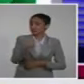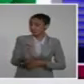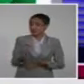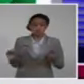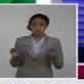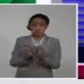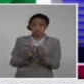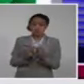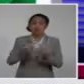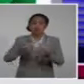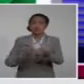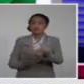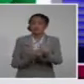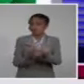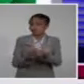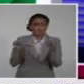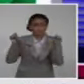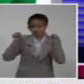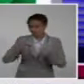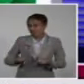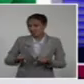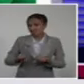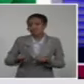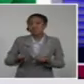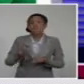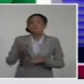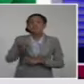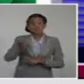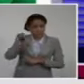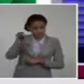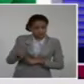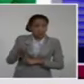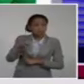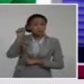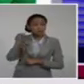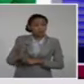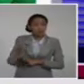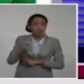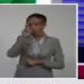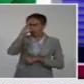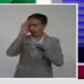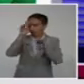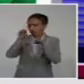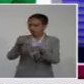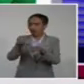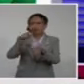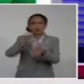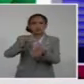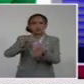muchas veces es de mal pronóstico. Y esta paciente, bueno, permaneció ingresada poco tiempo.